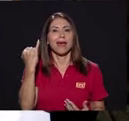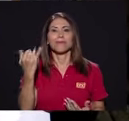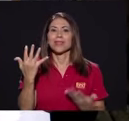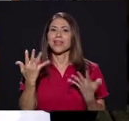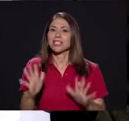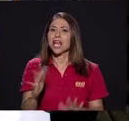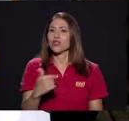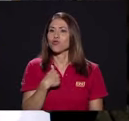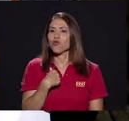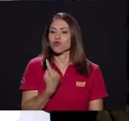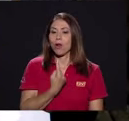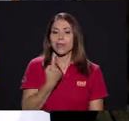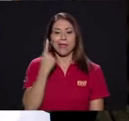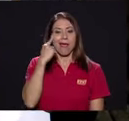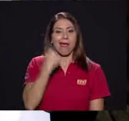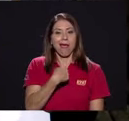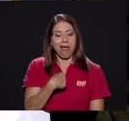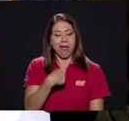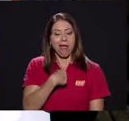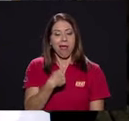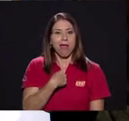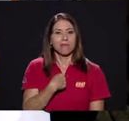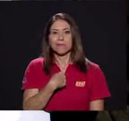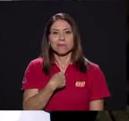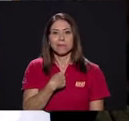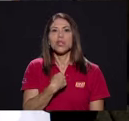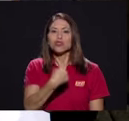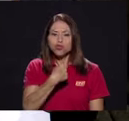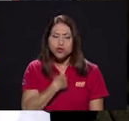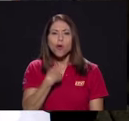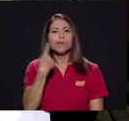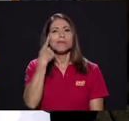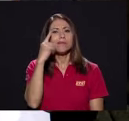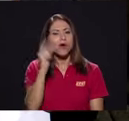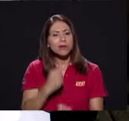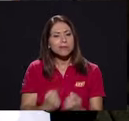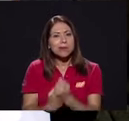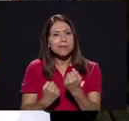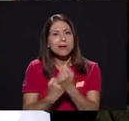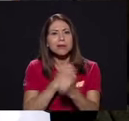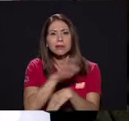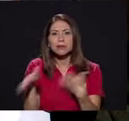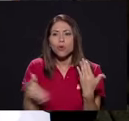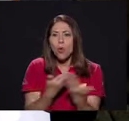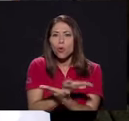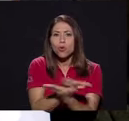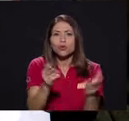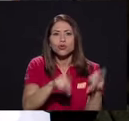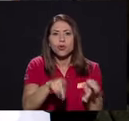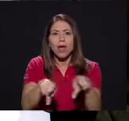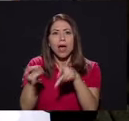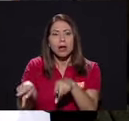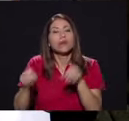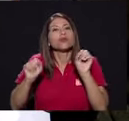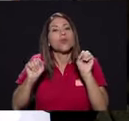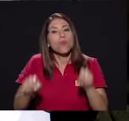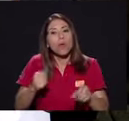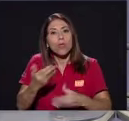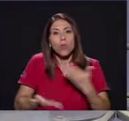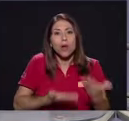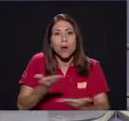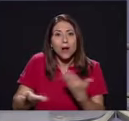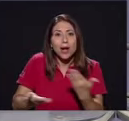no únicamente estoy por mí, sino que estoy por todos los ciudadanos y que puedo colaborar para que la vida de los demás sea